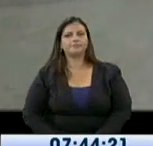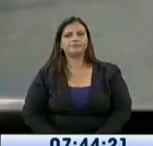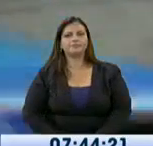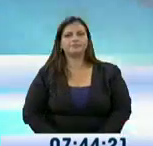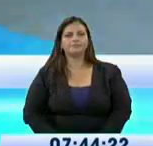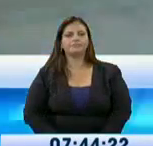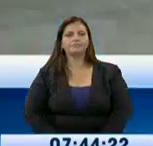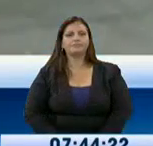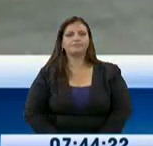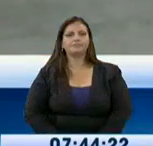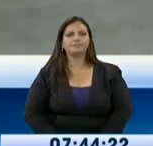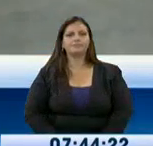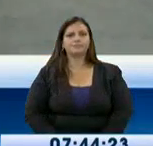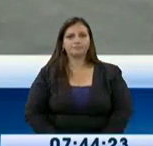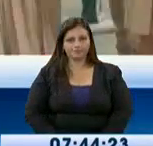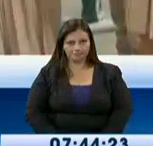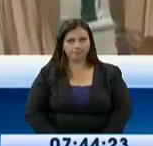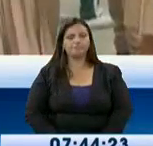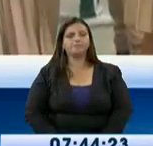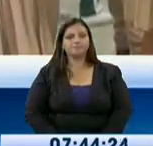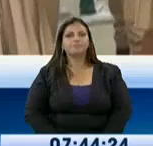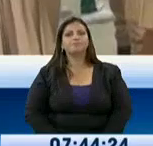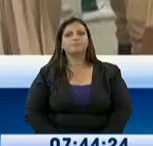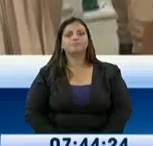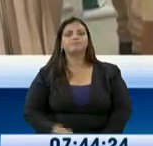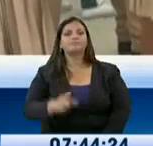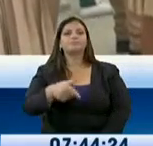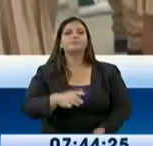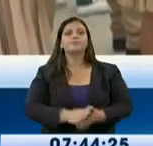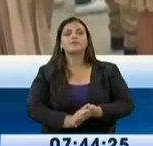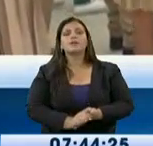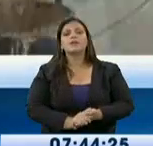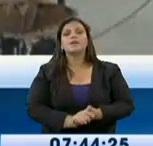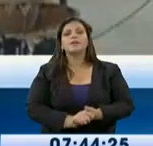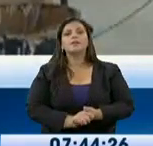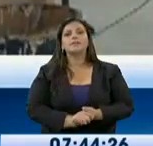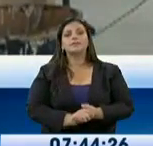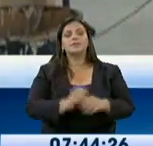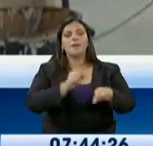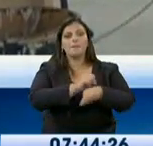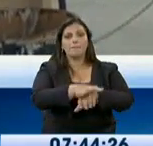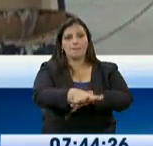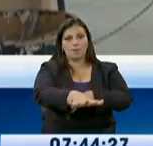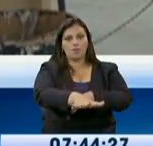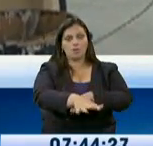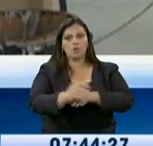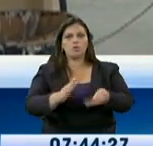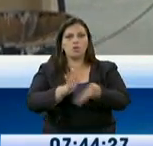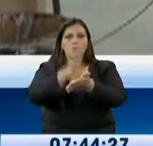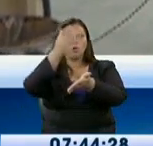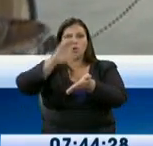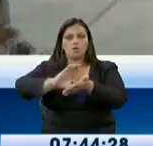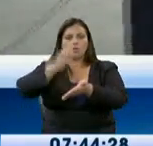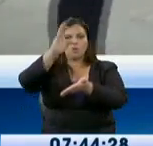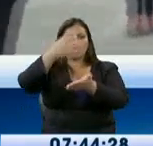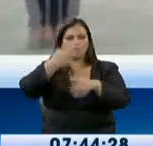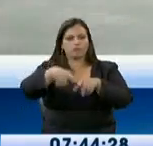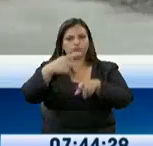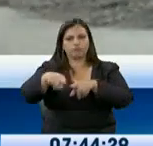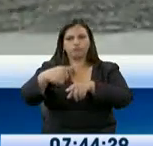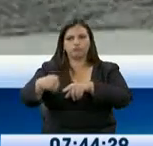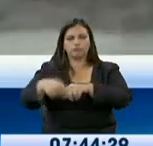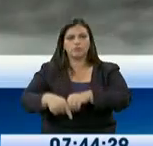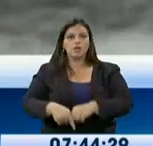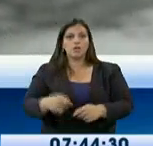La socialización se realiza en todos los establecimientos educativos, donde la jefa política junto a los directivos explican a los menores